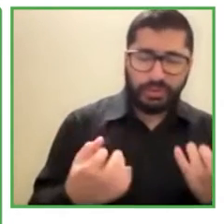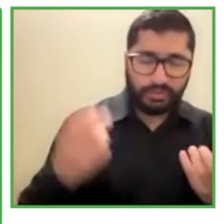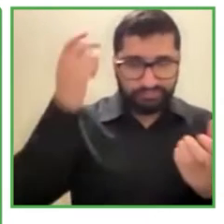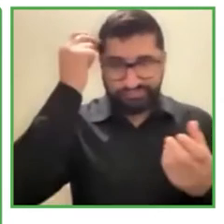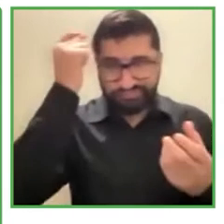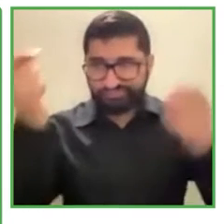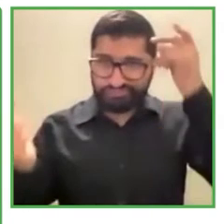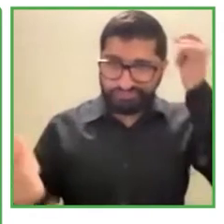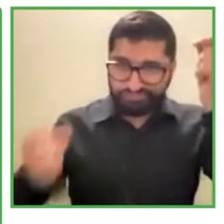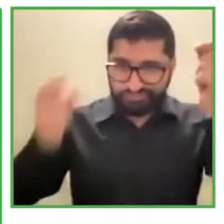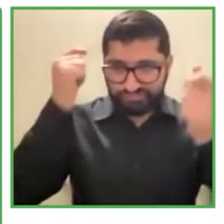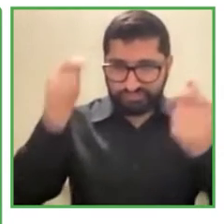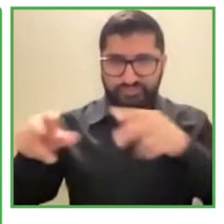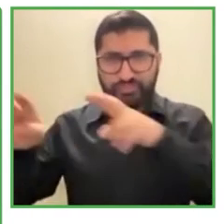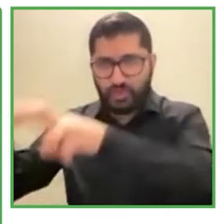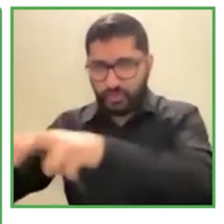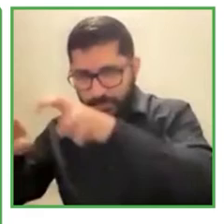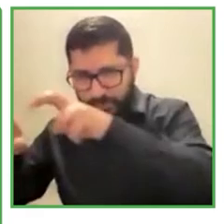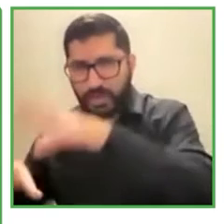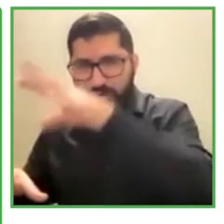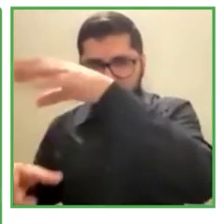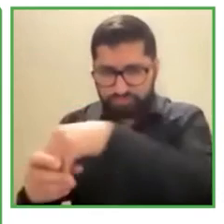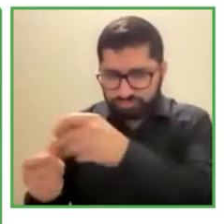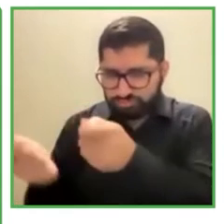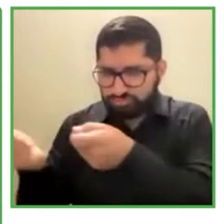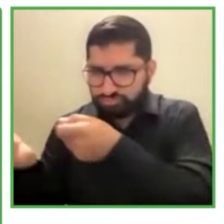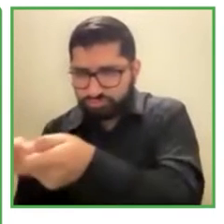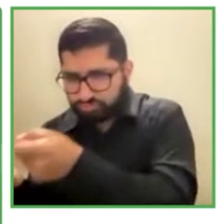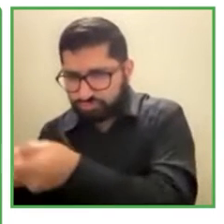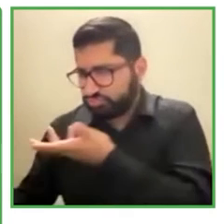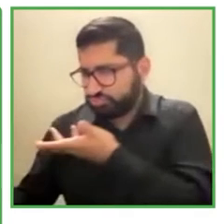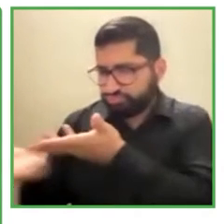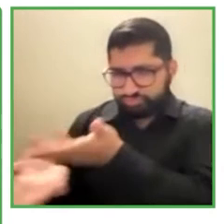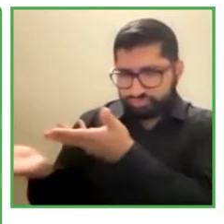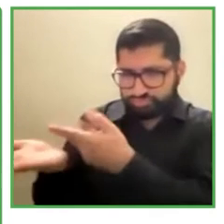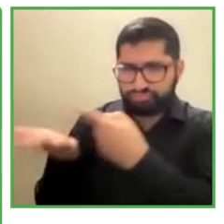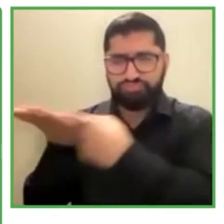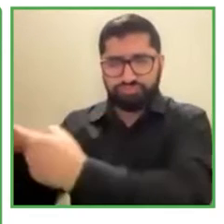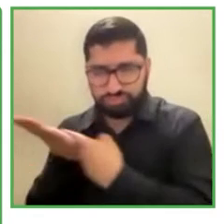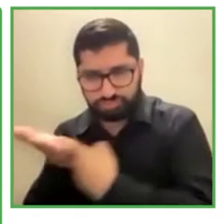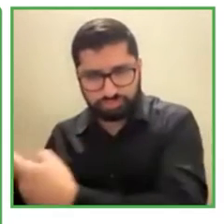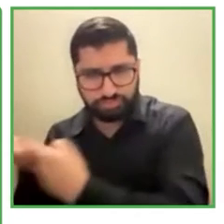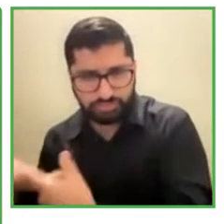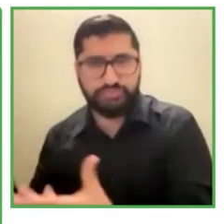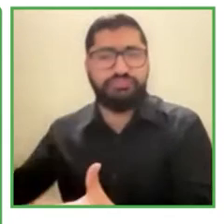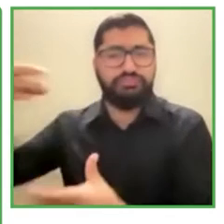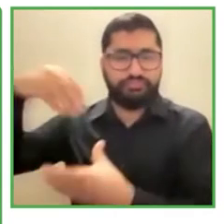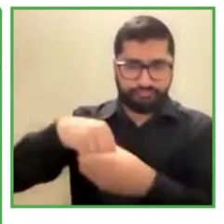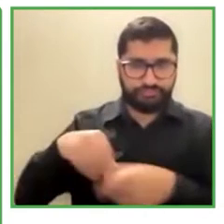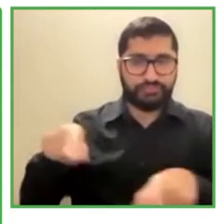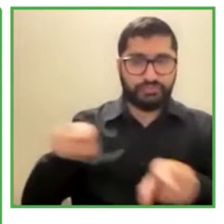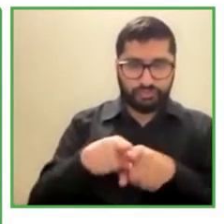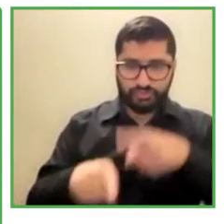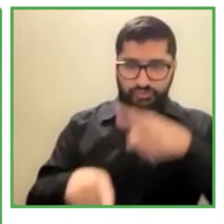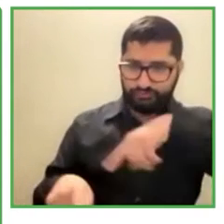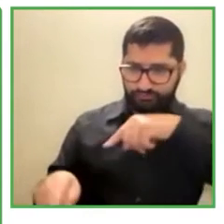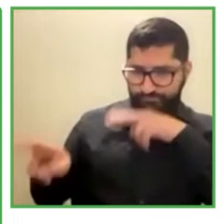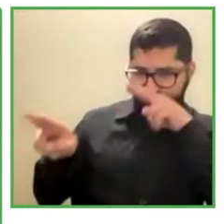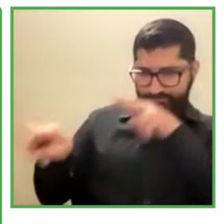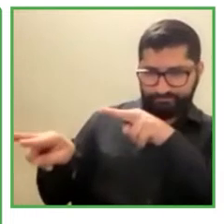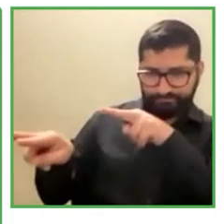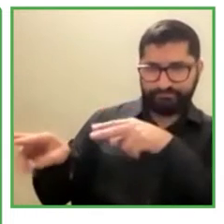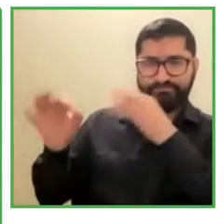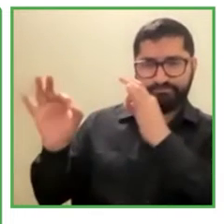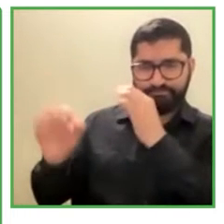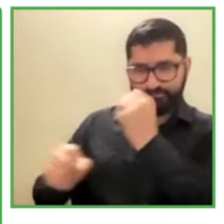aprender unos de otros, para que en vez de que tengamos que convencer a las empresas de que el modelo funciona, lo pueden